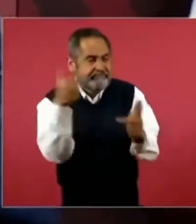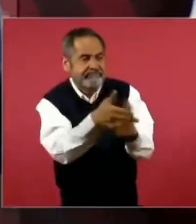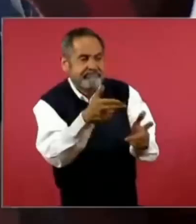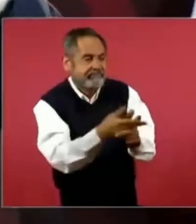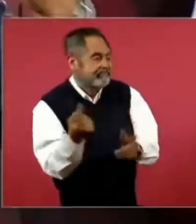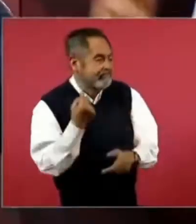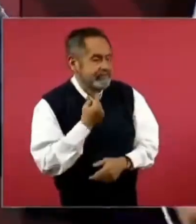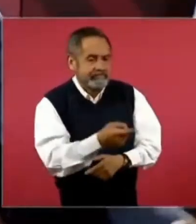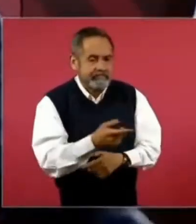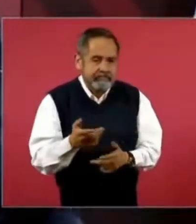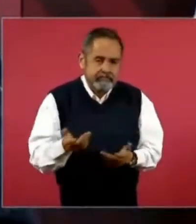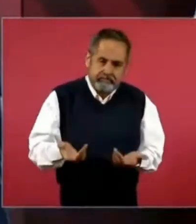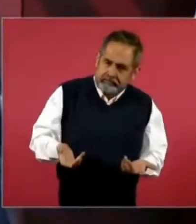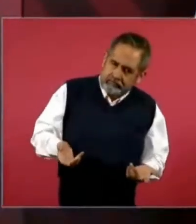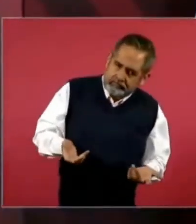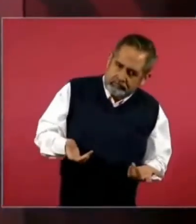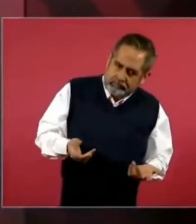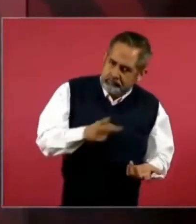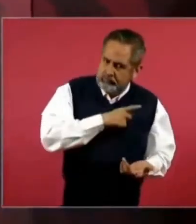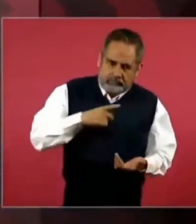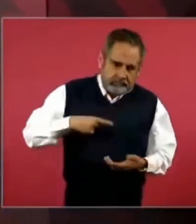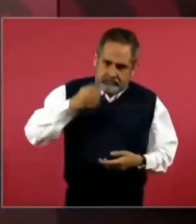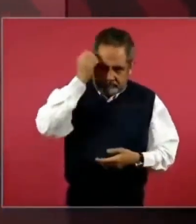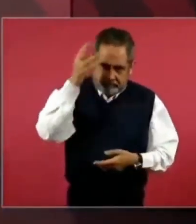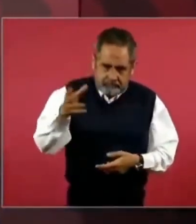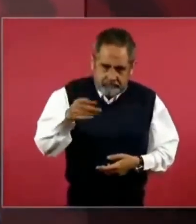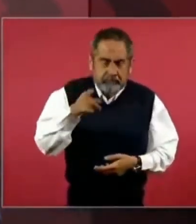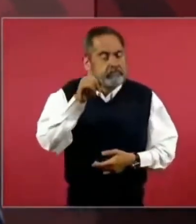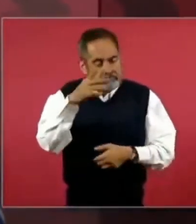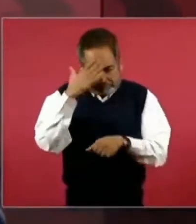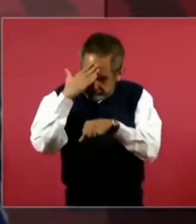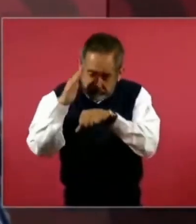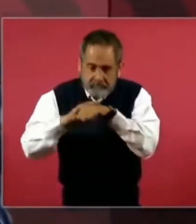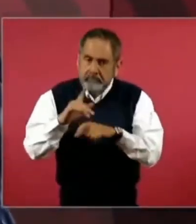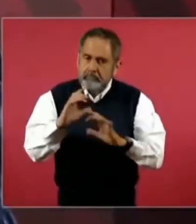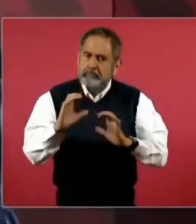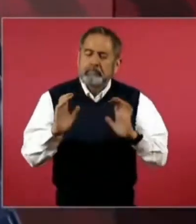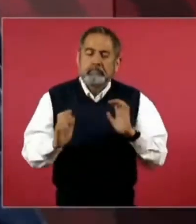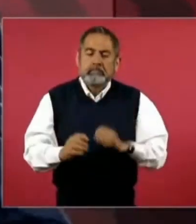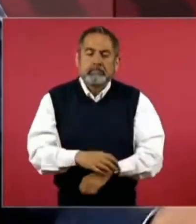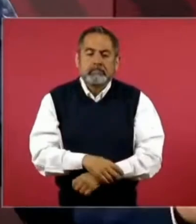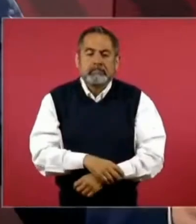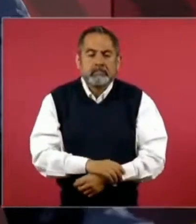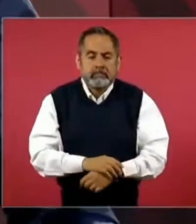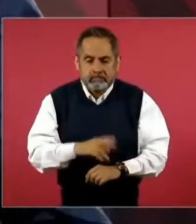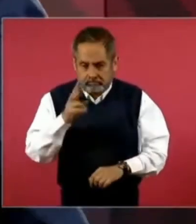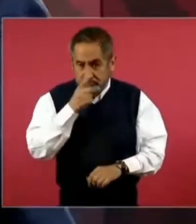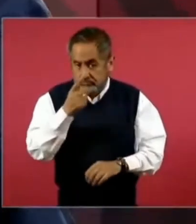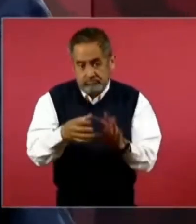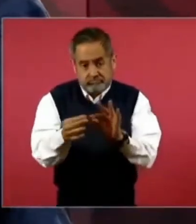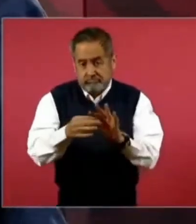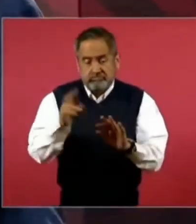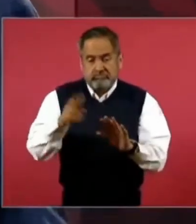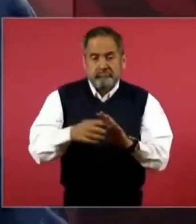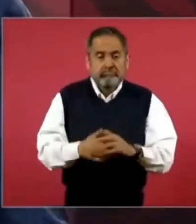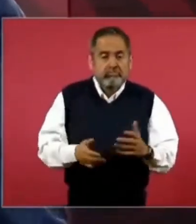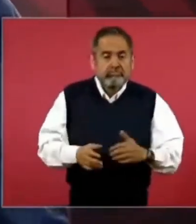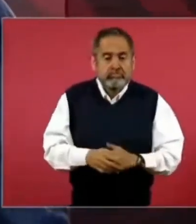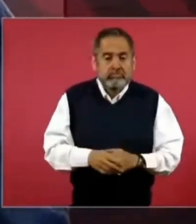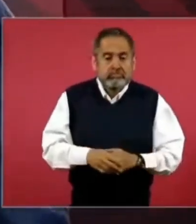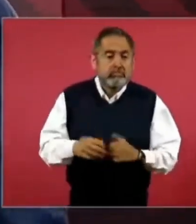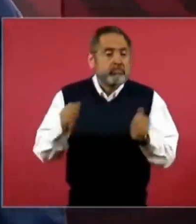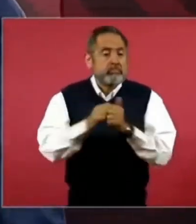¿Por qué se nos va a olvidar? ¿Y por qué no vamos a decir de que